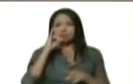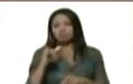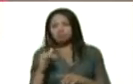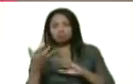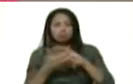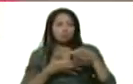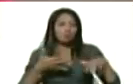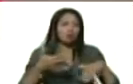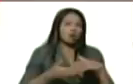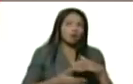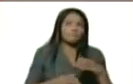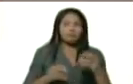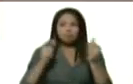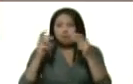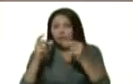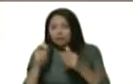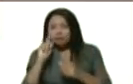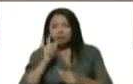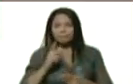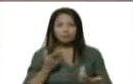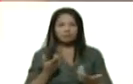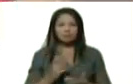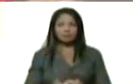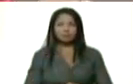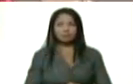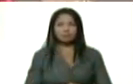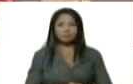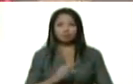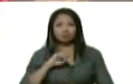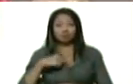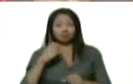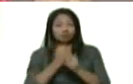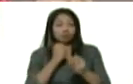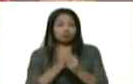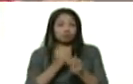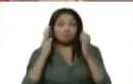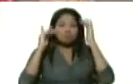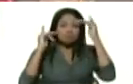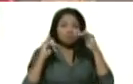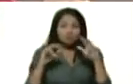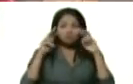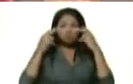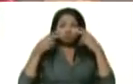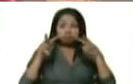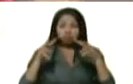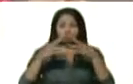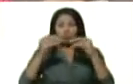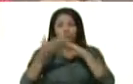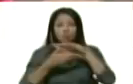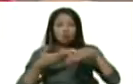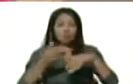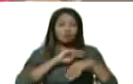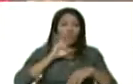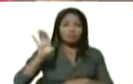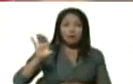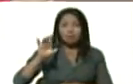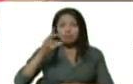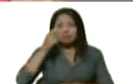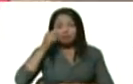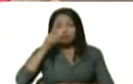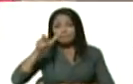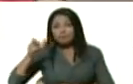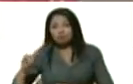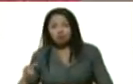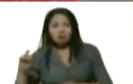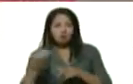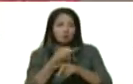problema, una alerta. Ese es nuestro trabajo, atender los problemas de nuestra patria, de nuestro pueblo,